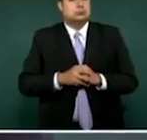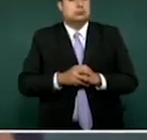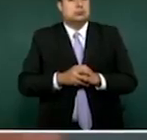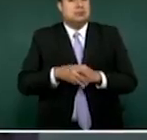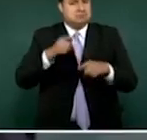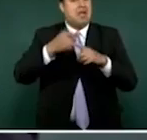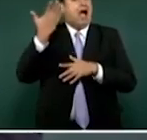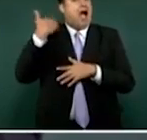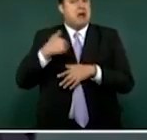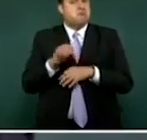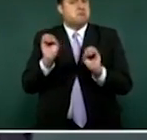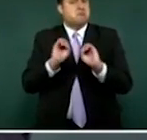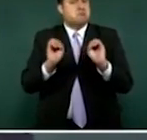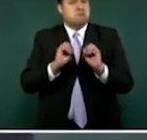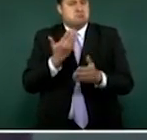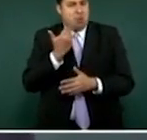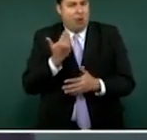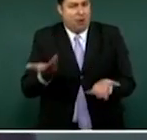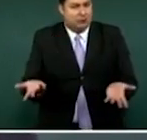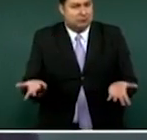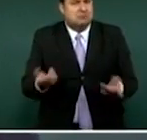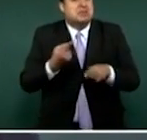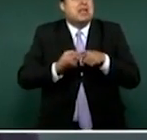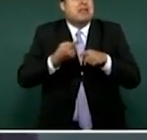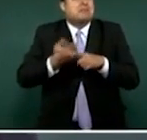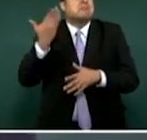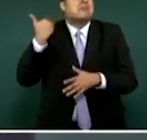¿Quién había hecho eso?